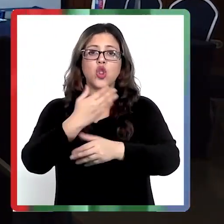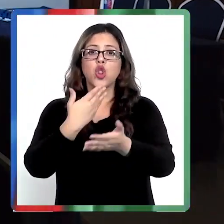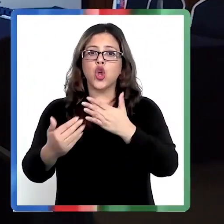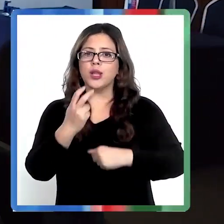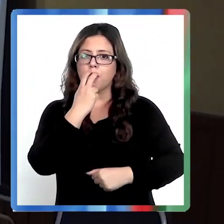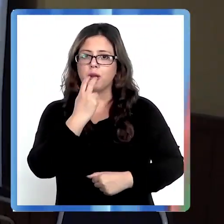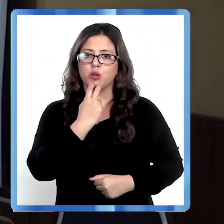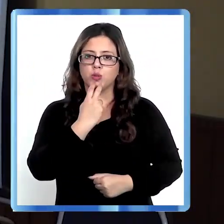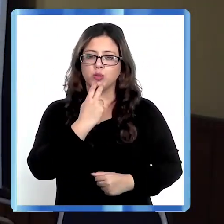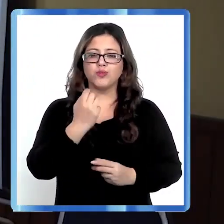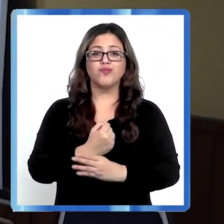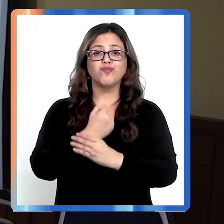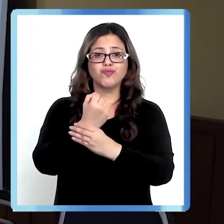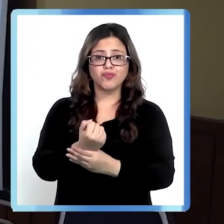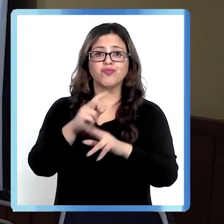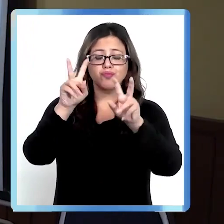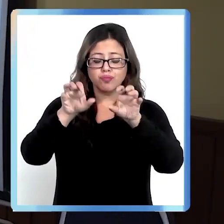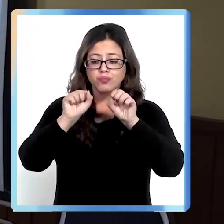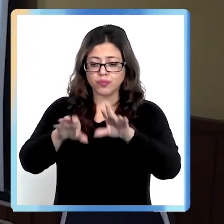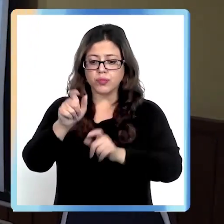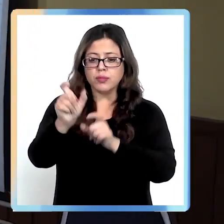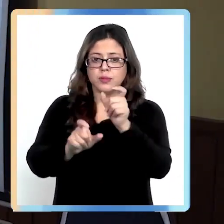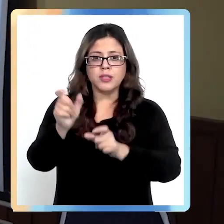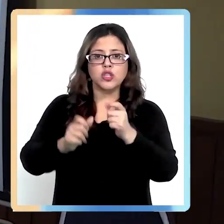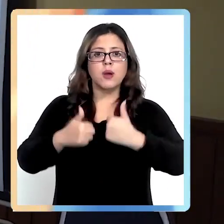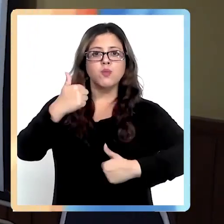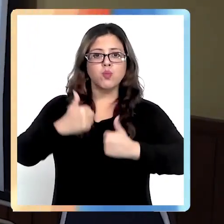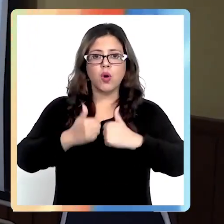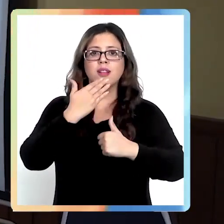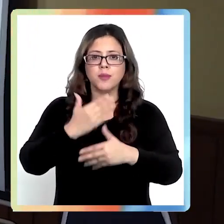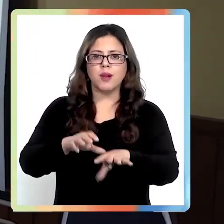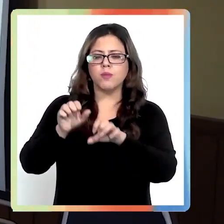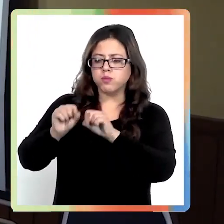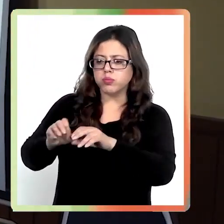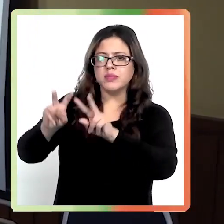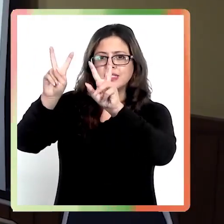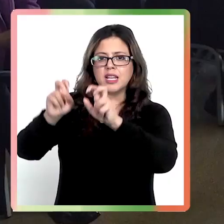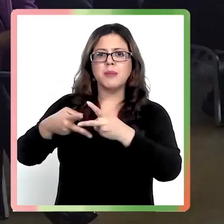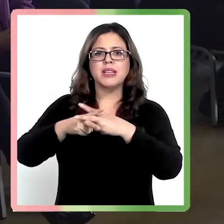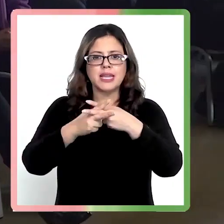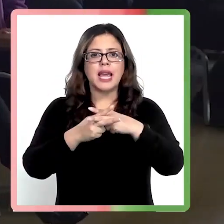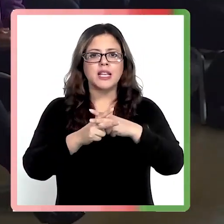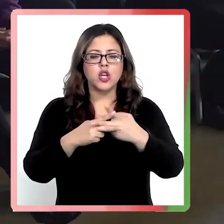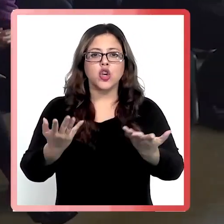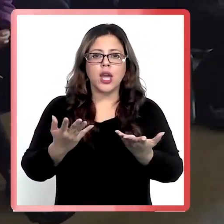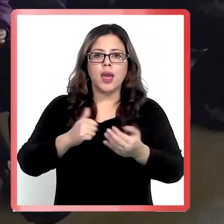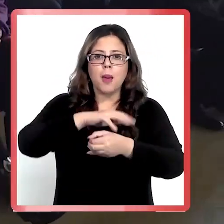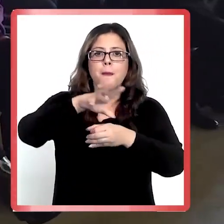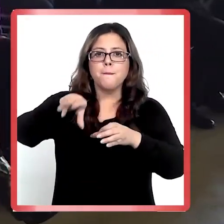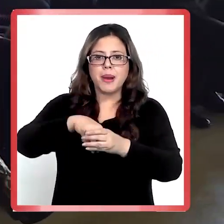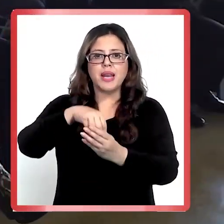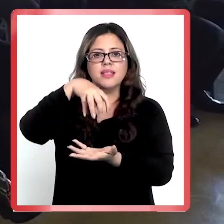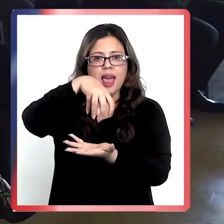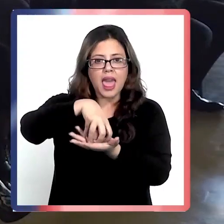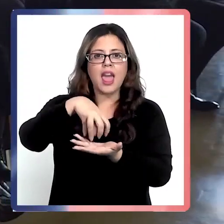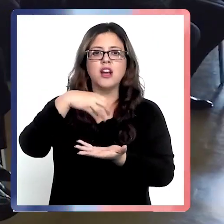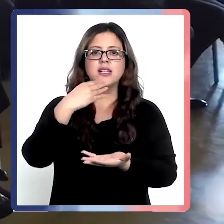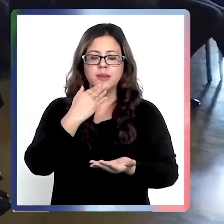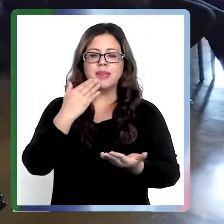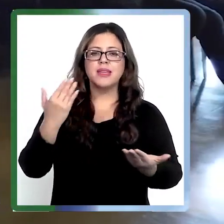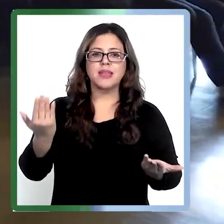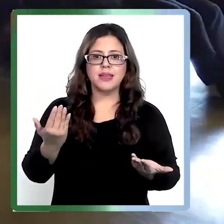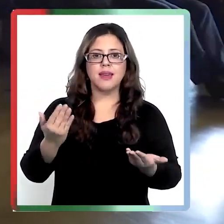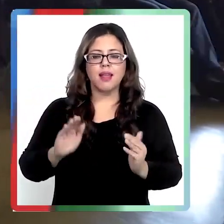en Puerto Montt. Ayuda en la formación de especialistas y capacitación de los equipos clínicos y técnicos que serán parte de este centro y